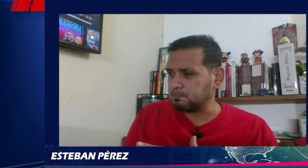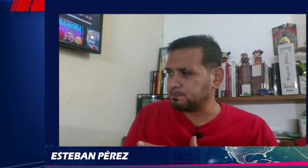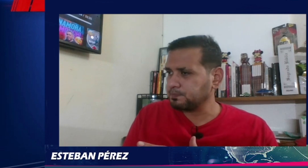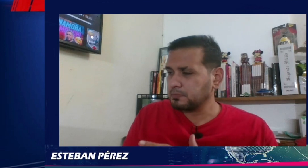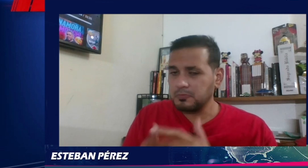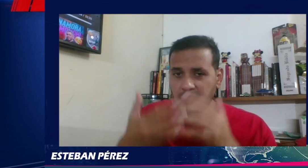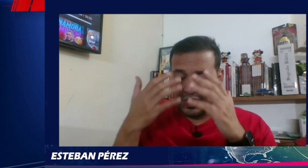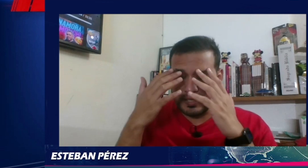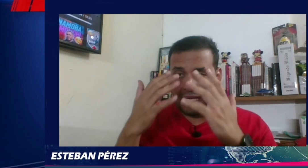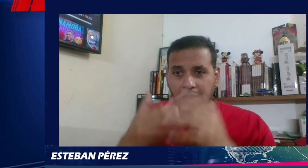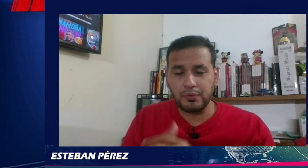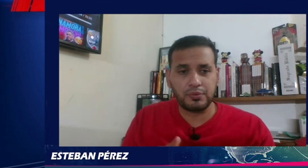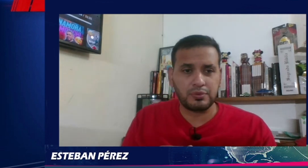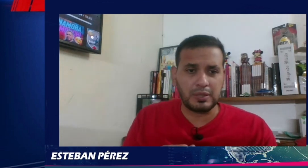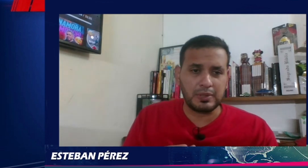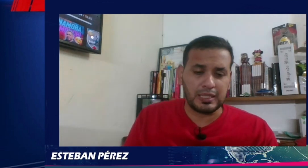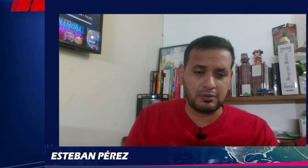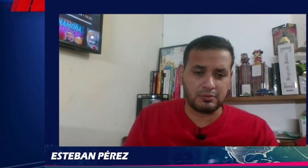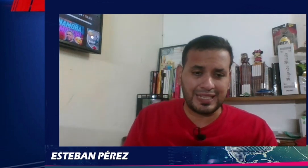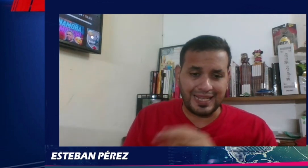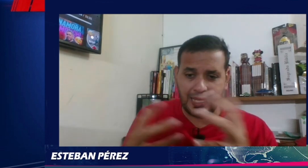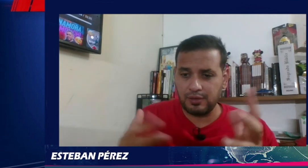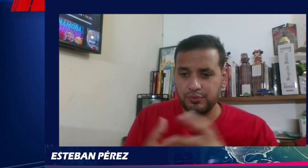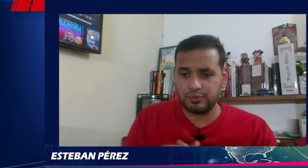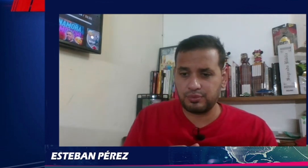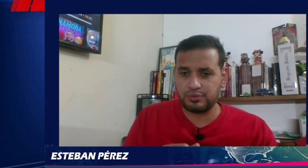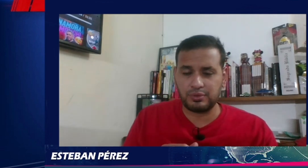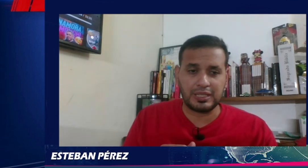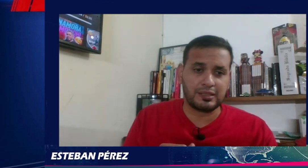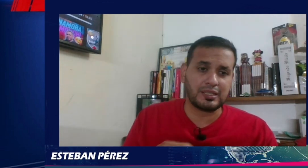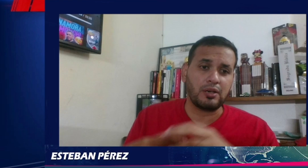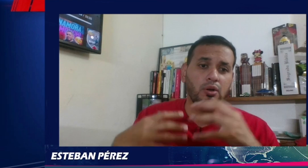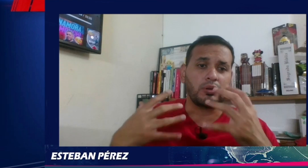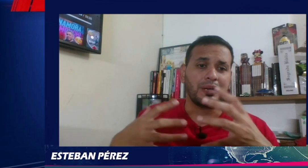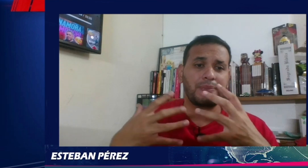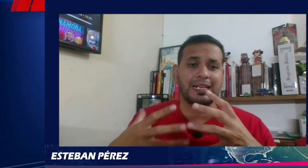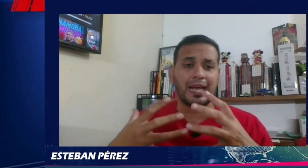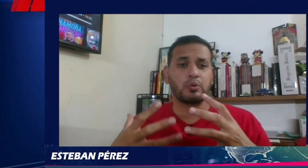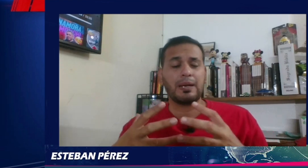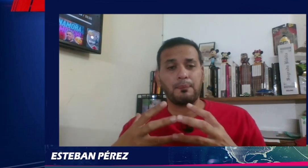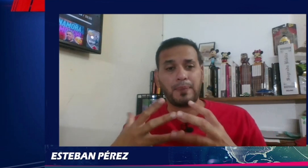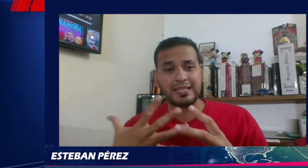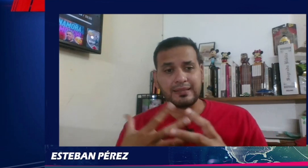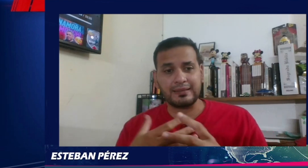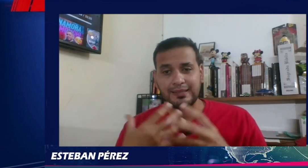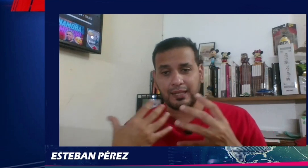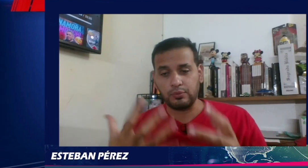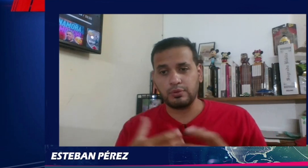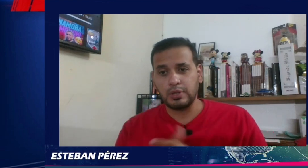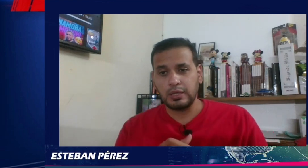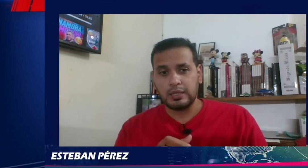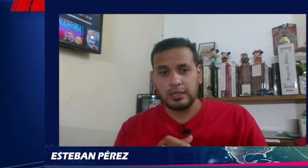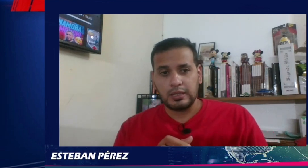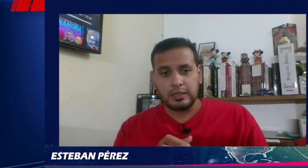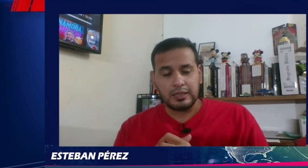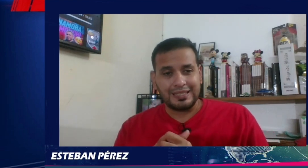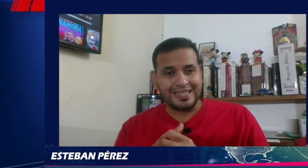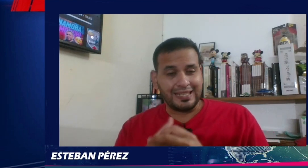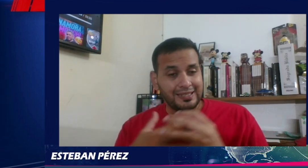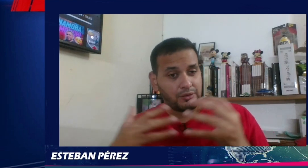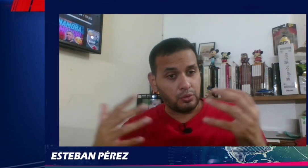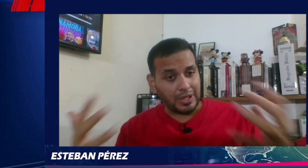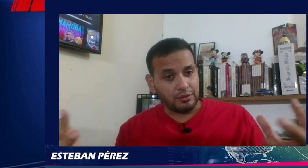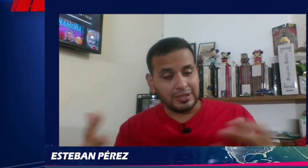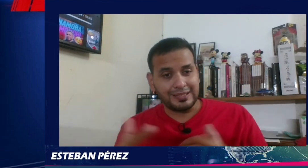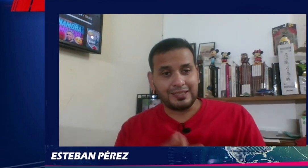este, cegados, que vinieron callados, que no aplicaron campañas de salud,